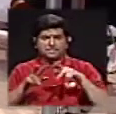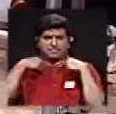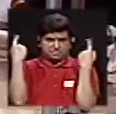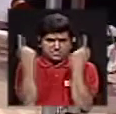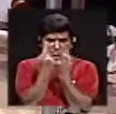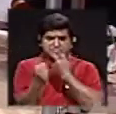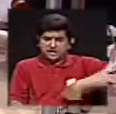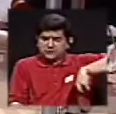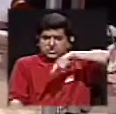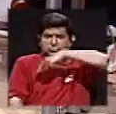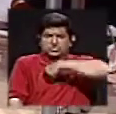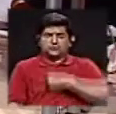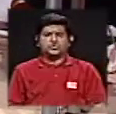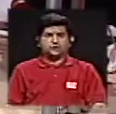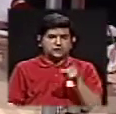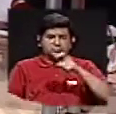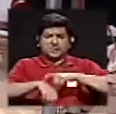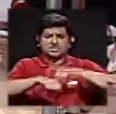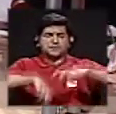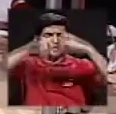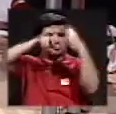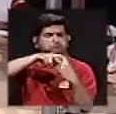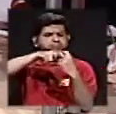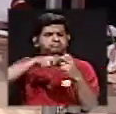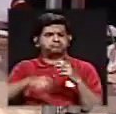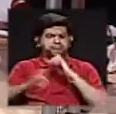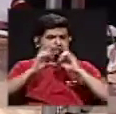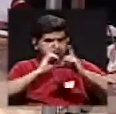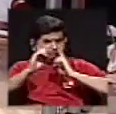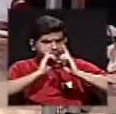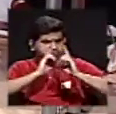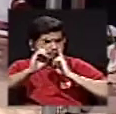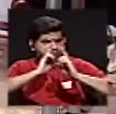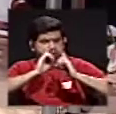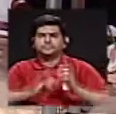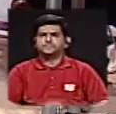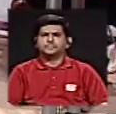con los que nosotros nos sentamos a dialogar